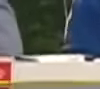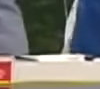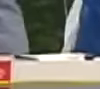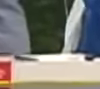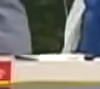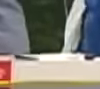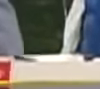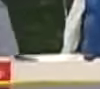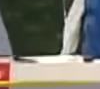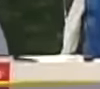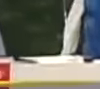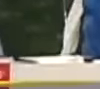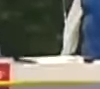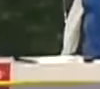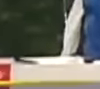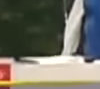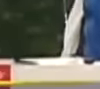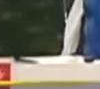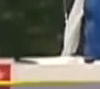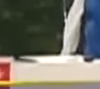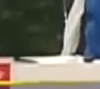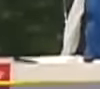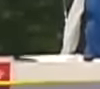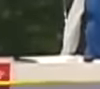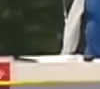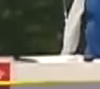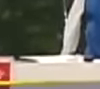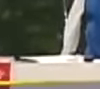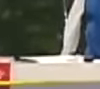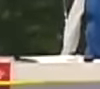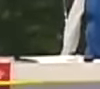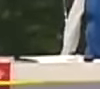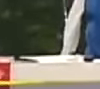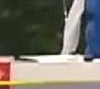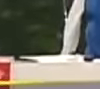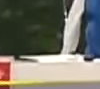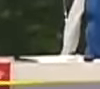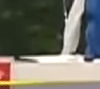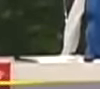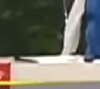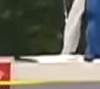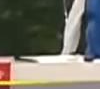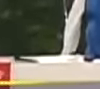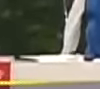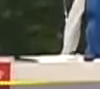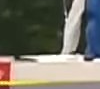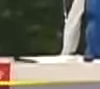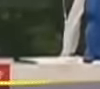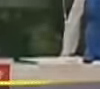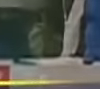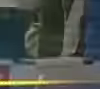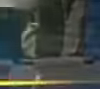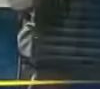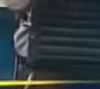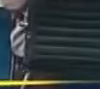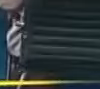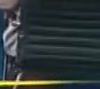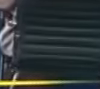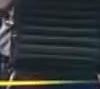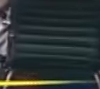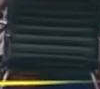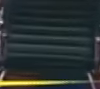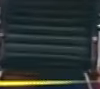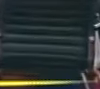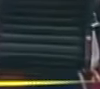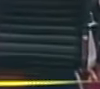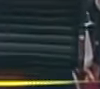nuestro presidente eterno, José Manuel Zelaya Rosales, hoy me encuentro aquí como testigo y fiel militante de una Honduras